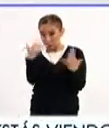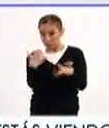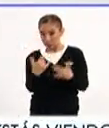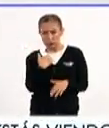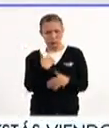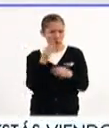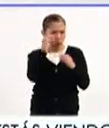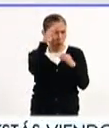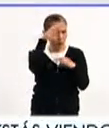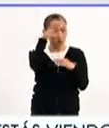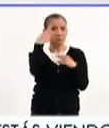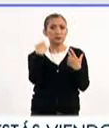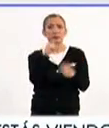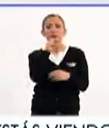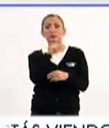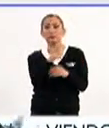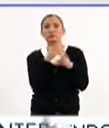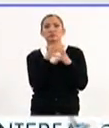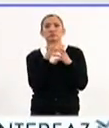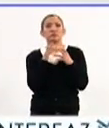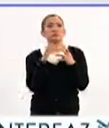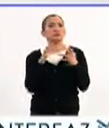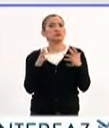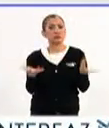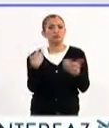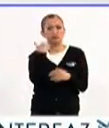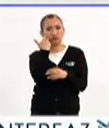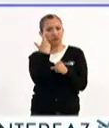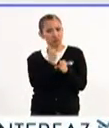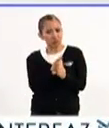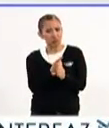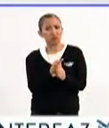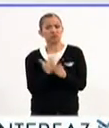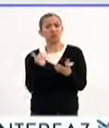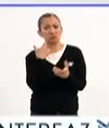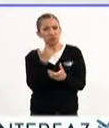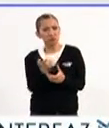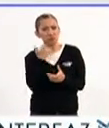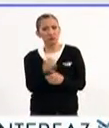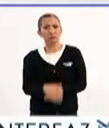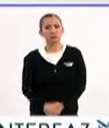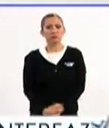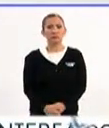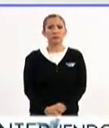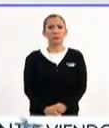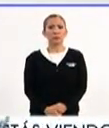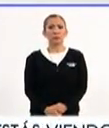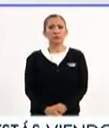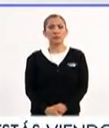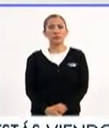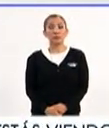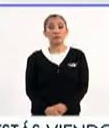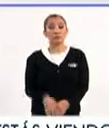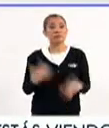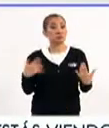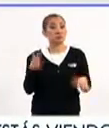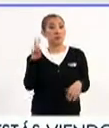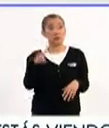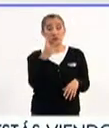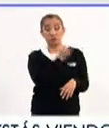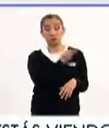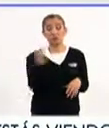enorme capacidad, sino de enorme voluntad. Claro. Enorme tesón. Pues sin duda alguna,